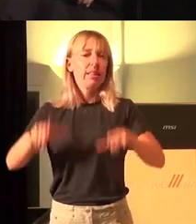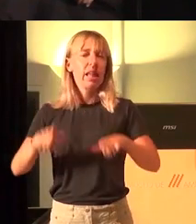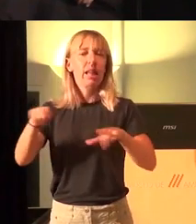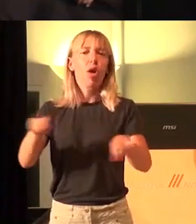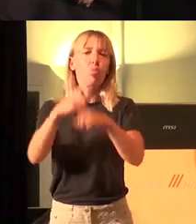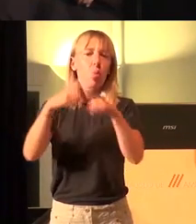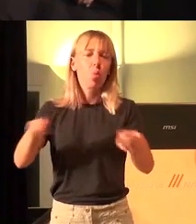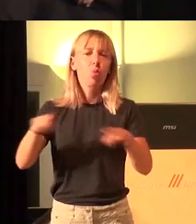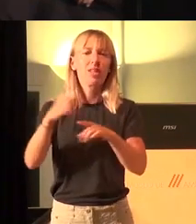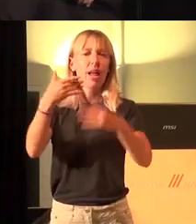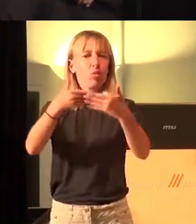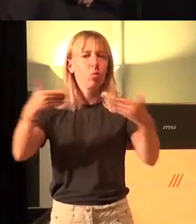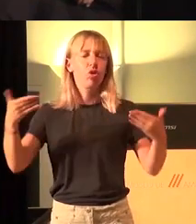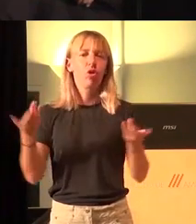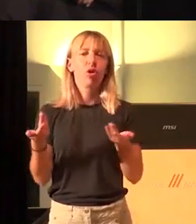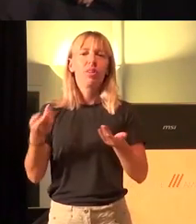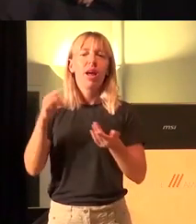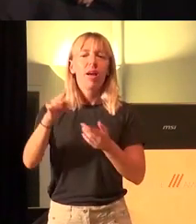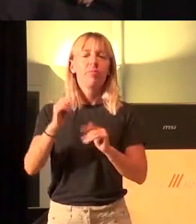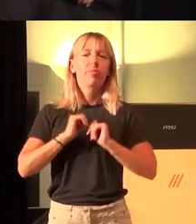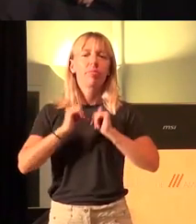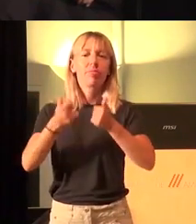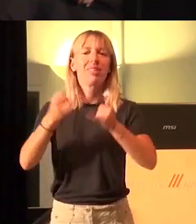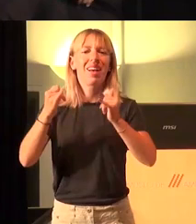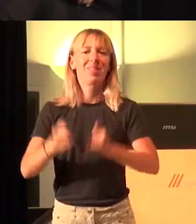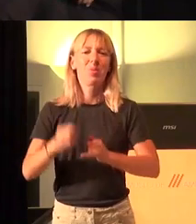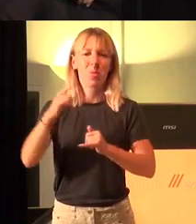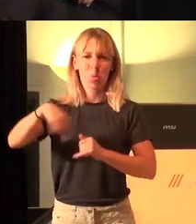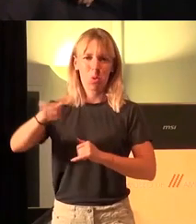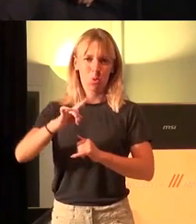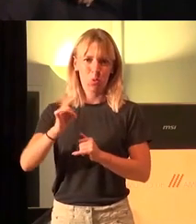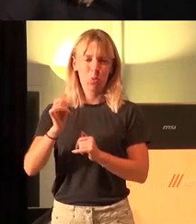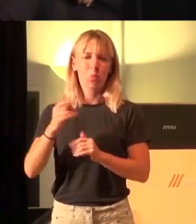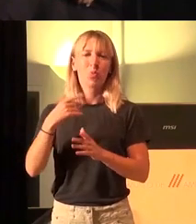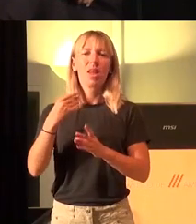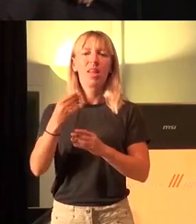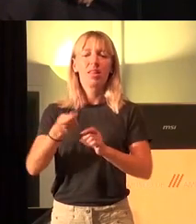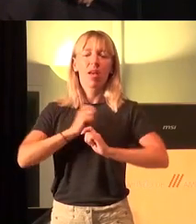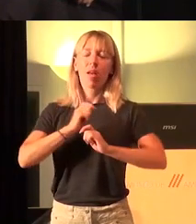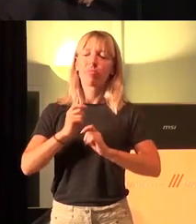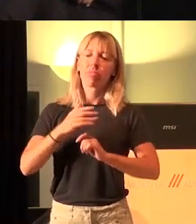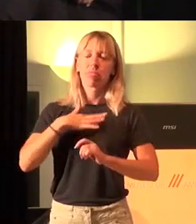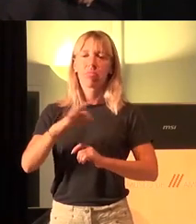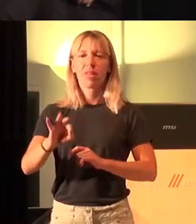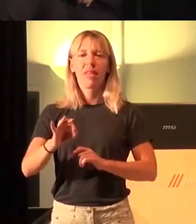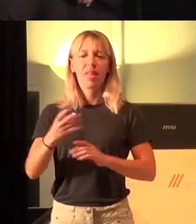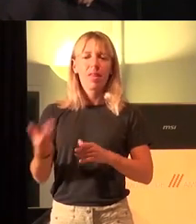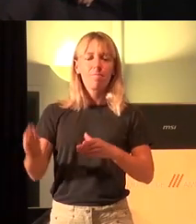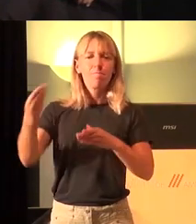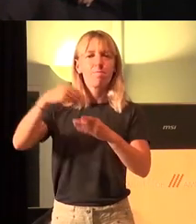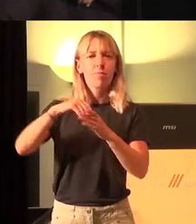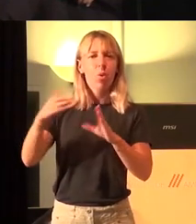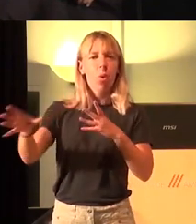la música, las exposiciones. Y ahí fue cuando llegasteis vosotras, ¿no?, y nos ofrecisteis la posibilidad de